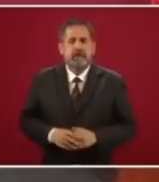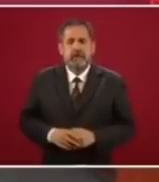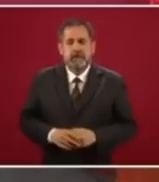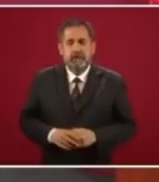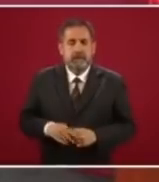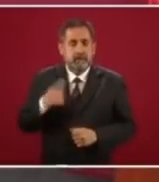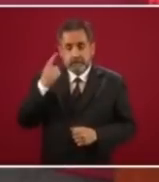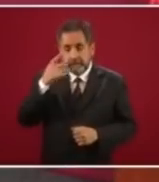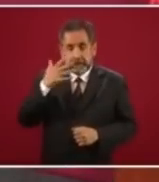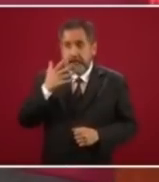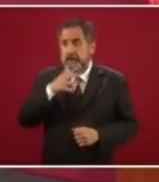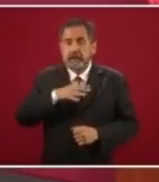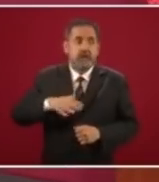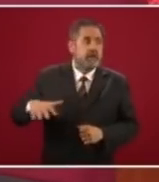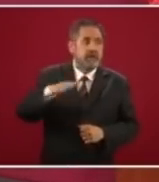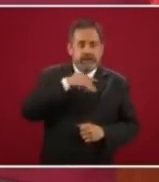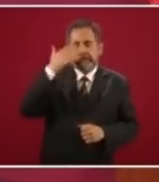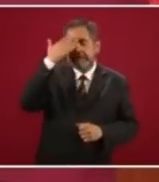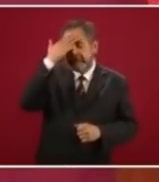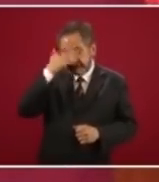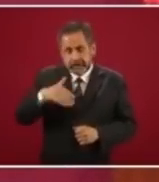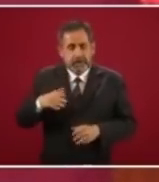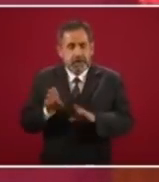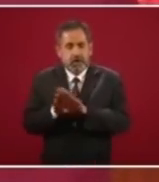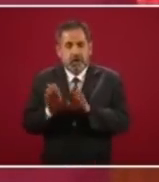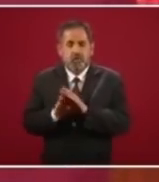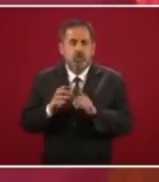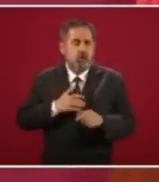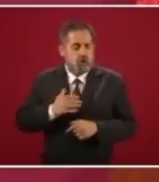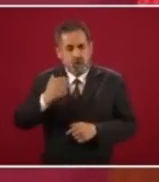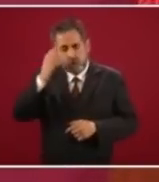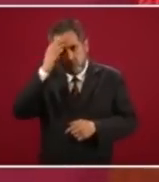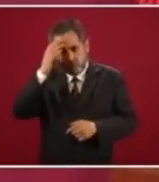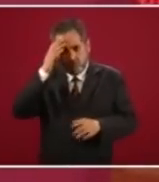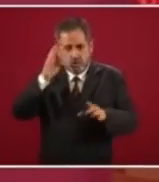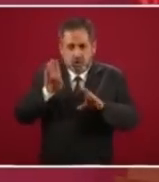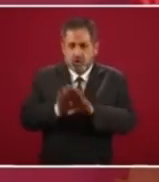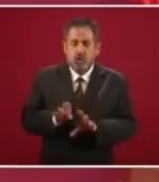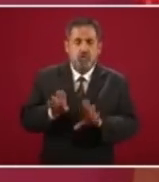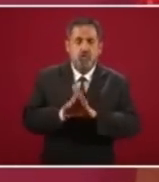para que todos conozcan